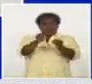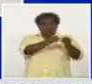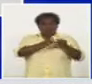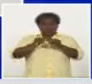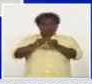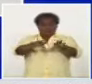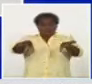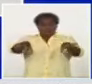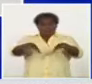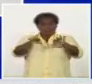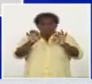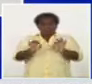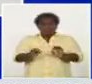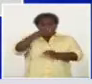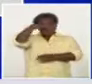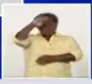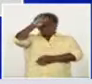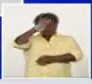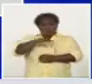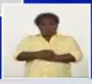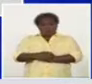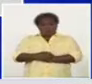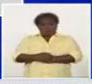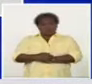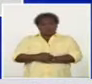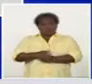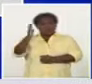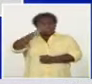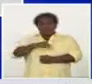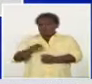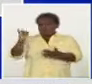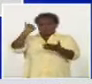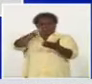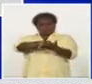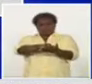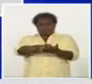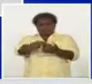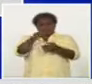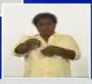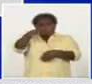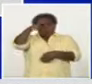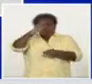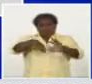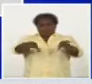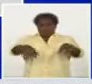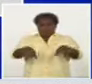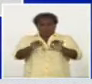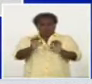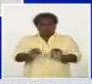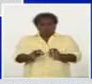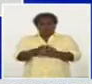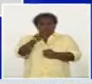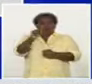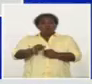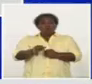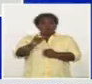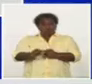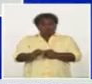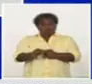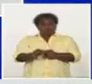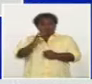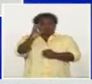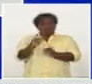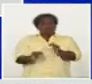propio territorio, no son precisamente casos importados. Hoy, con la cifra más alta de